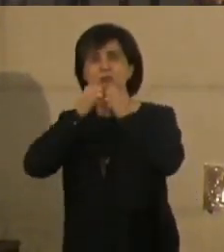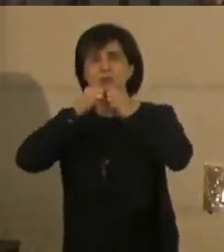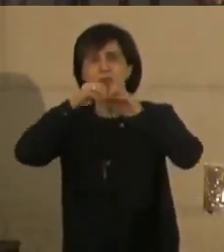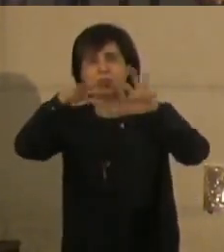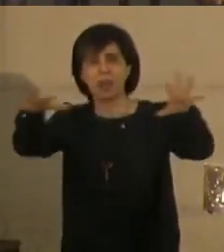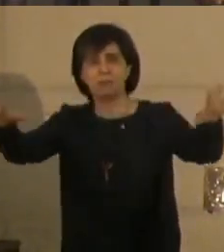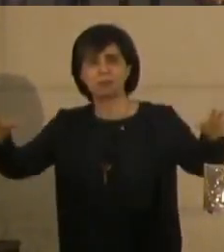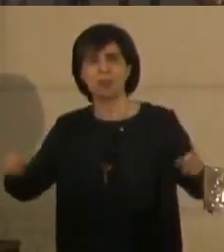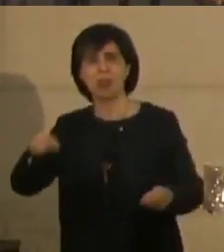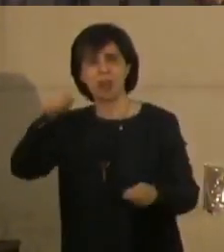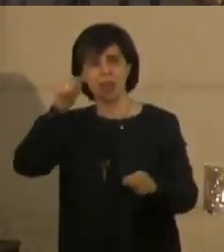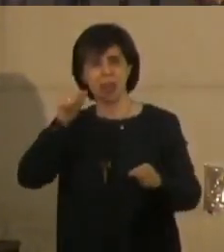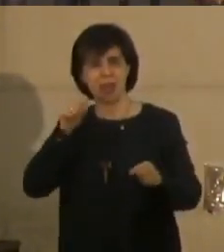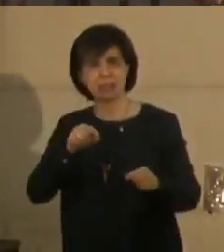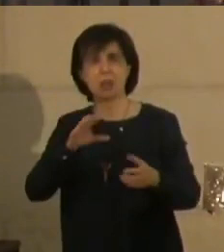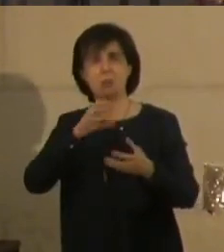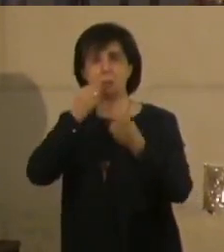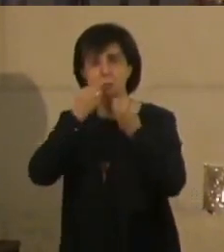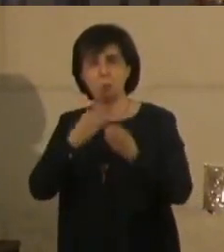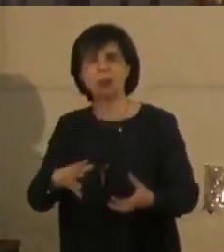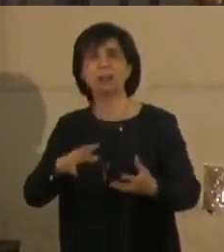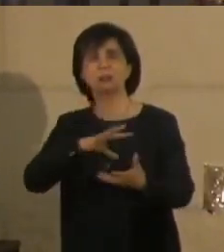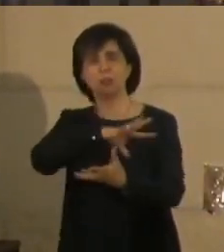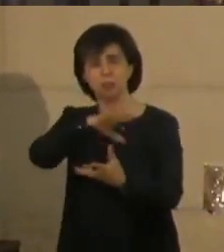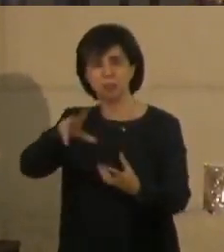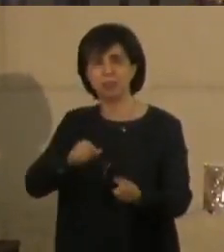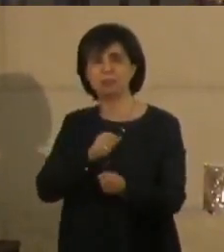anunciamos esta buena noticia,